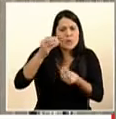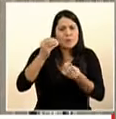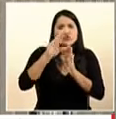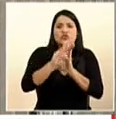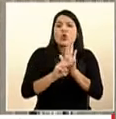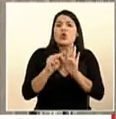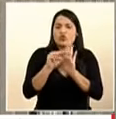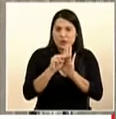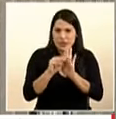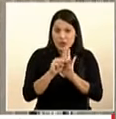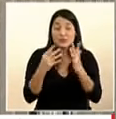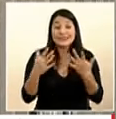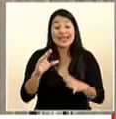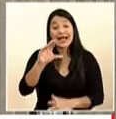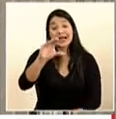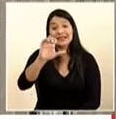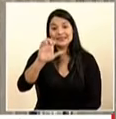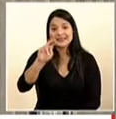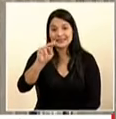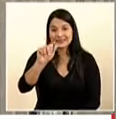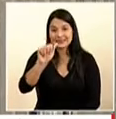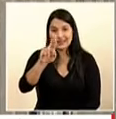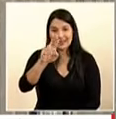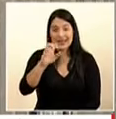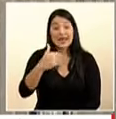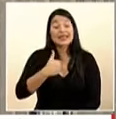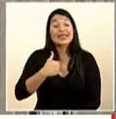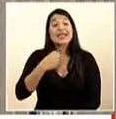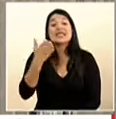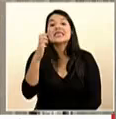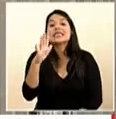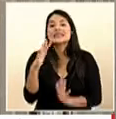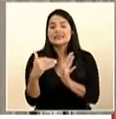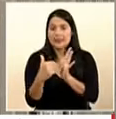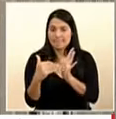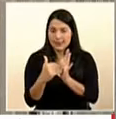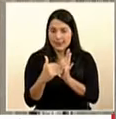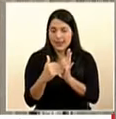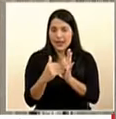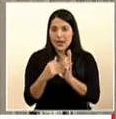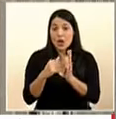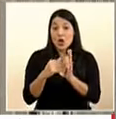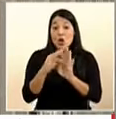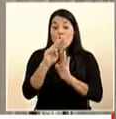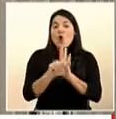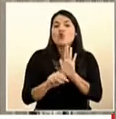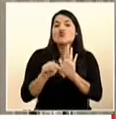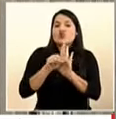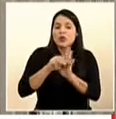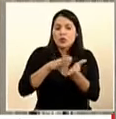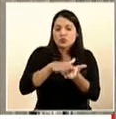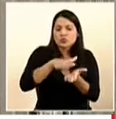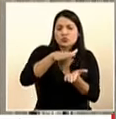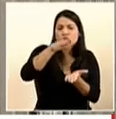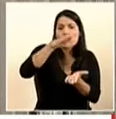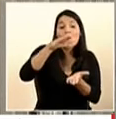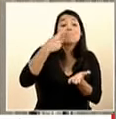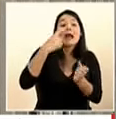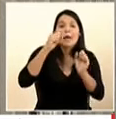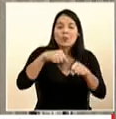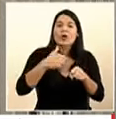ha recibido más de 15.000 currículums para levantar una lista de elegibles de